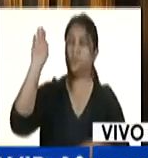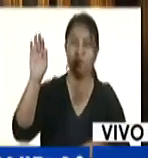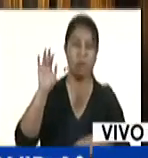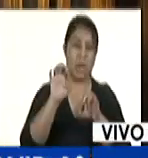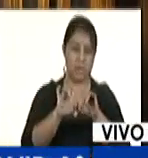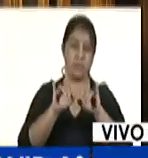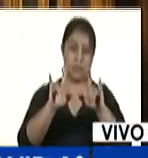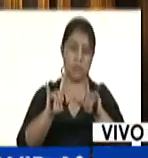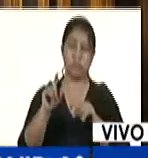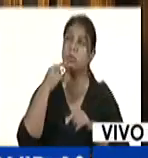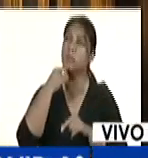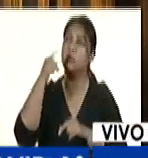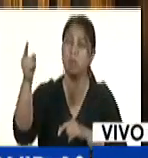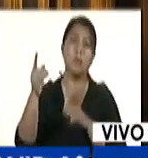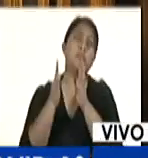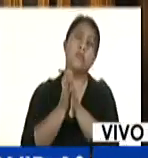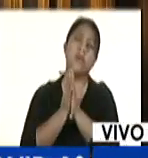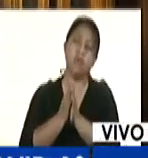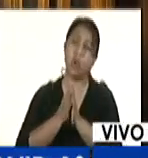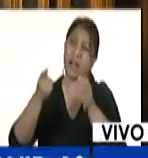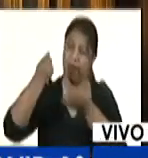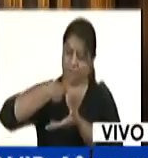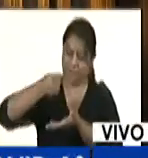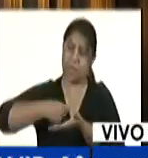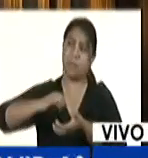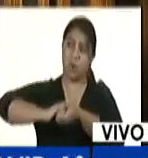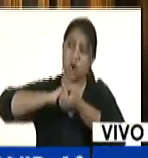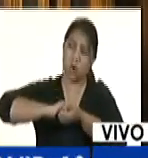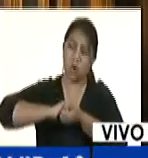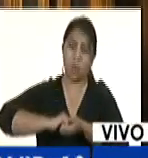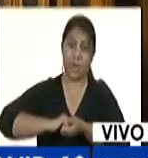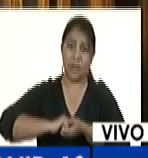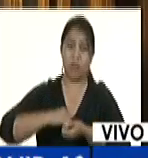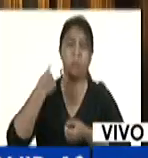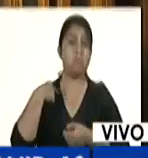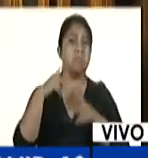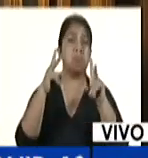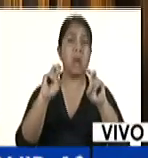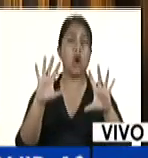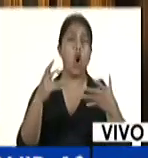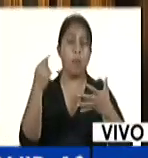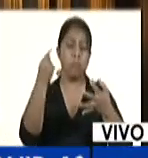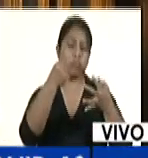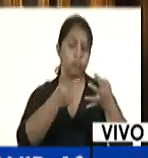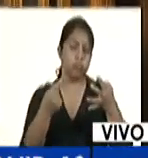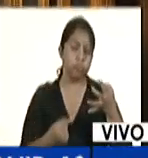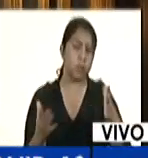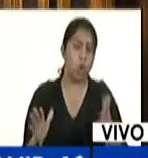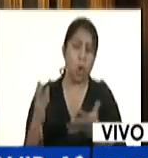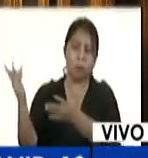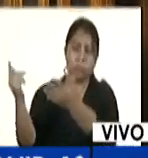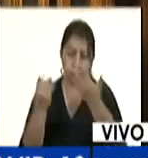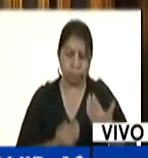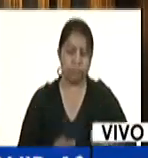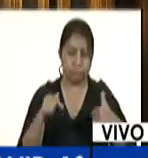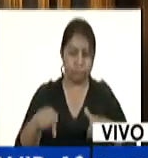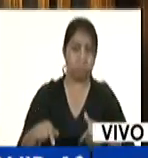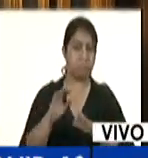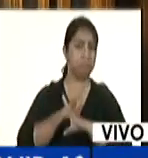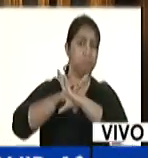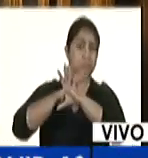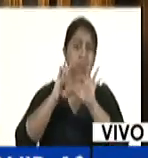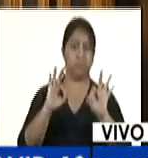Unidos que firmáramos un convenio sobre el protocolo para traer a ciudadanos deportados que